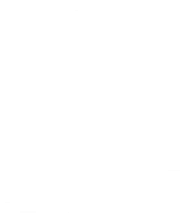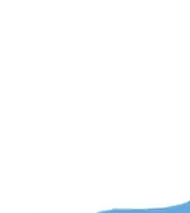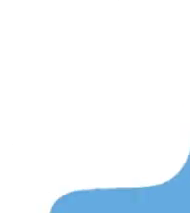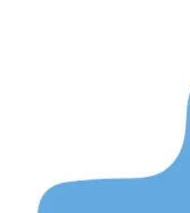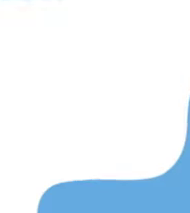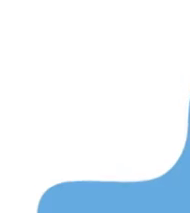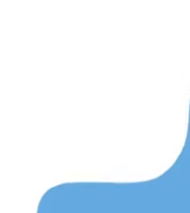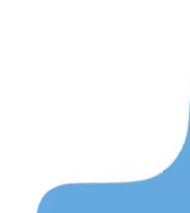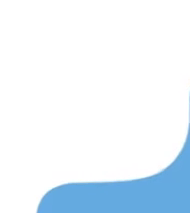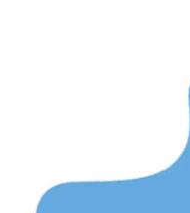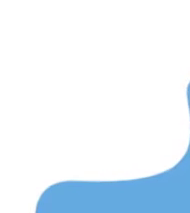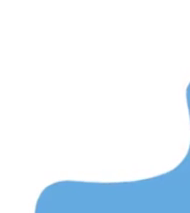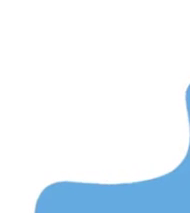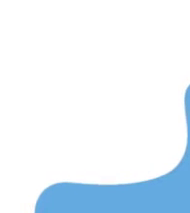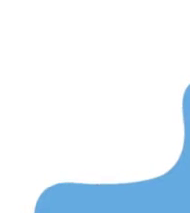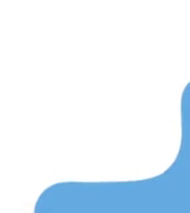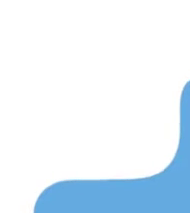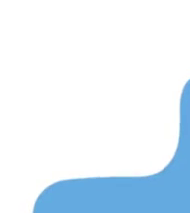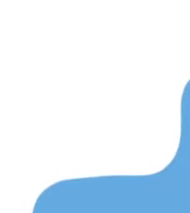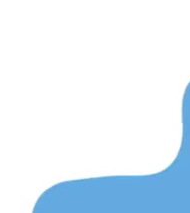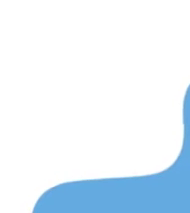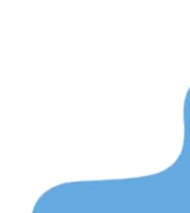sesión.